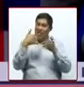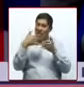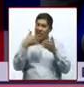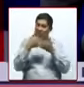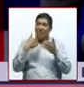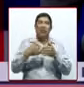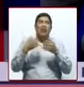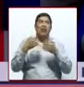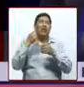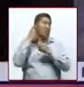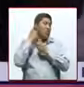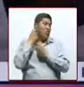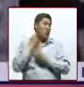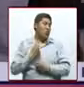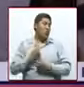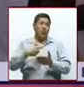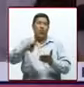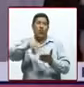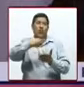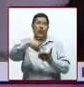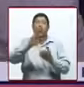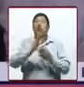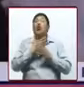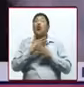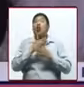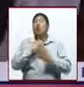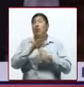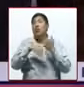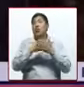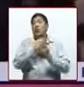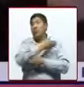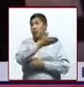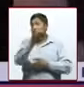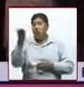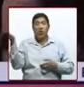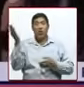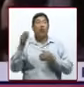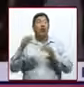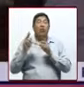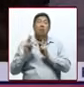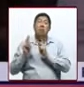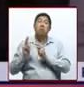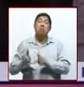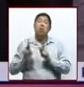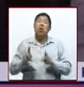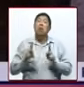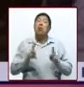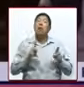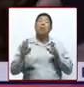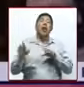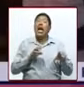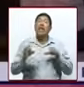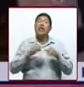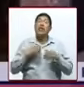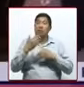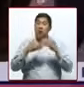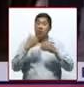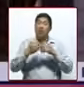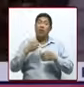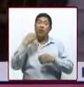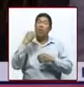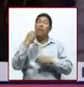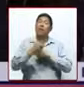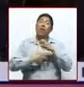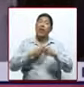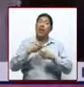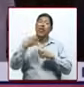vive este folclor. Vamos a estar compartiendo con todos ustedes sobre los preparativos con esto, lo que es rumbo a la fe de emoción